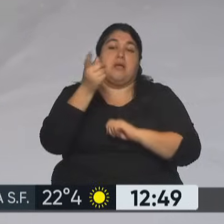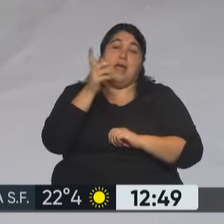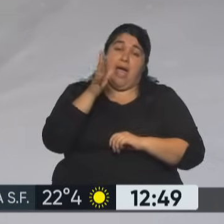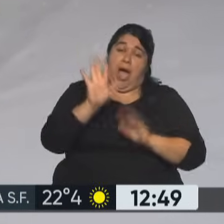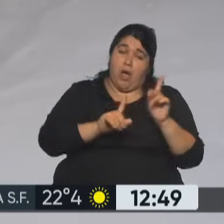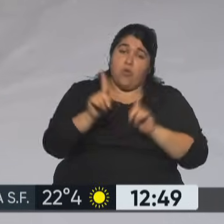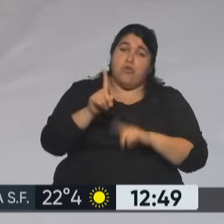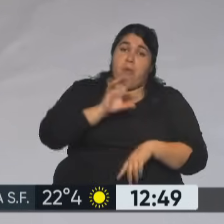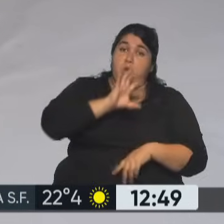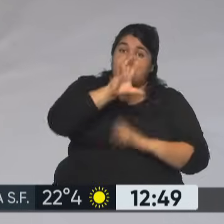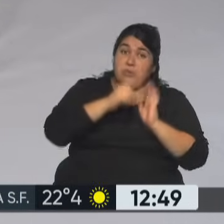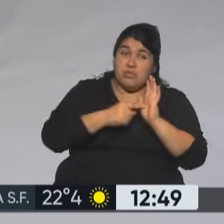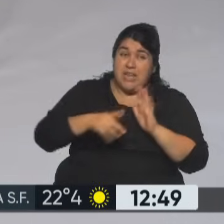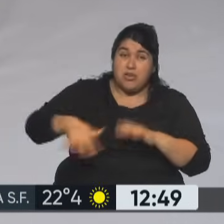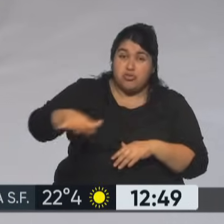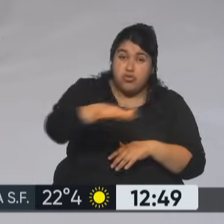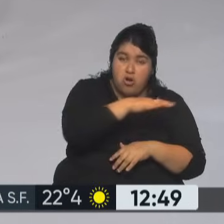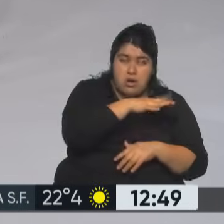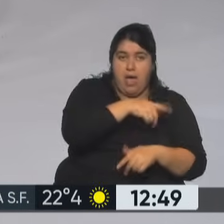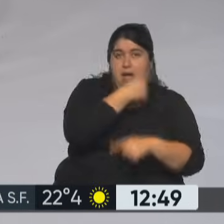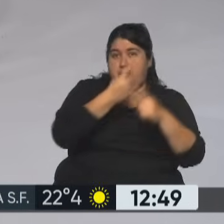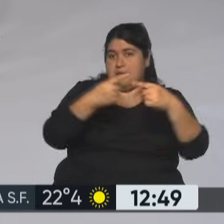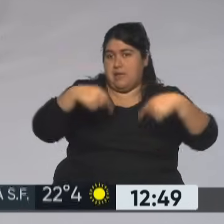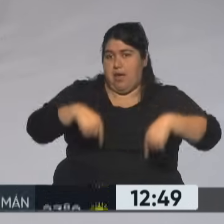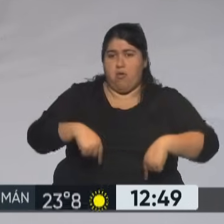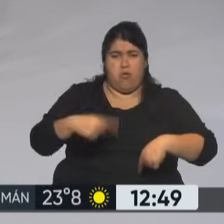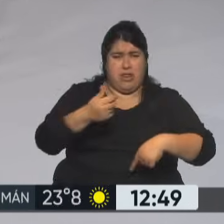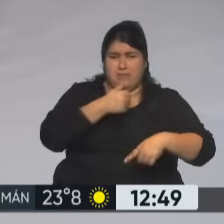de Buenos Aires que tienen a esta hora todavía un registro muy alto de agua acumulada. Seguimos.